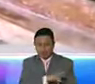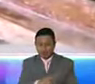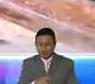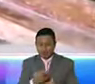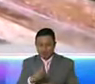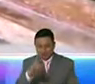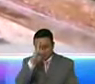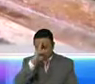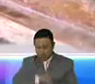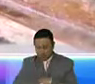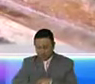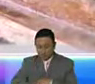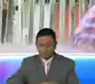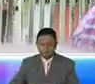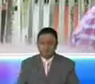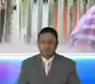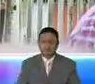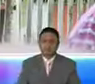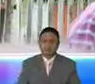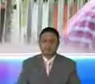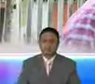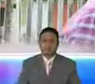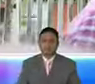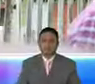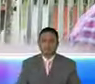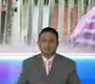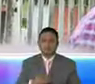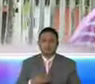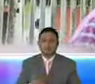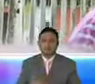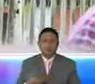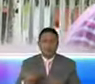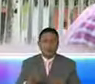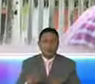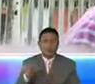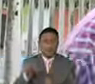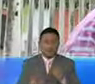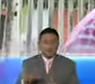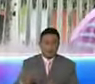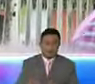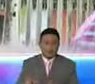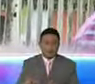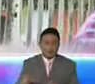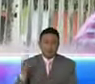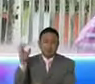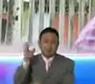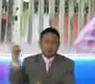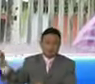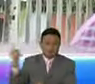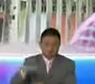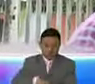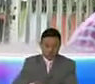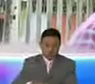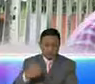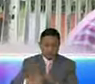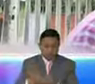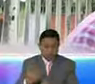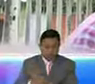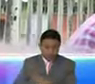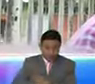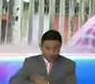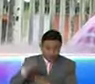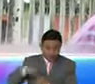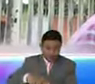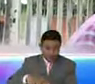tranquilidad de los habitantes de San Lorenzo. No vamos a permitir que ningún extranjero o ningún hermano colombiano venga a tratar de delinquir aquí